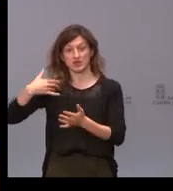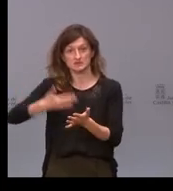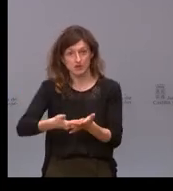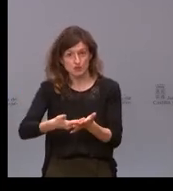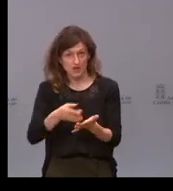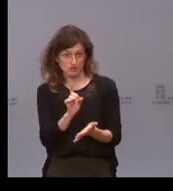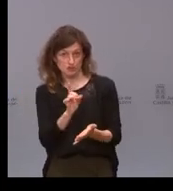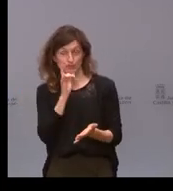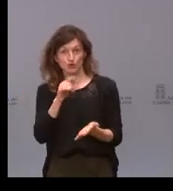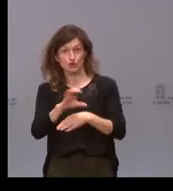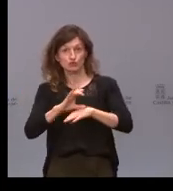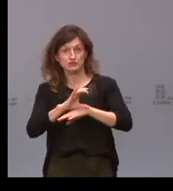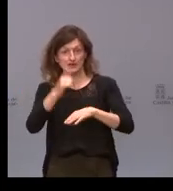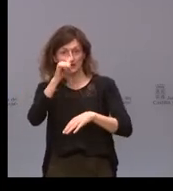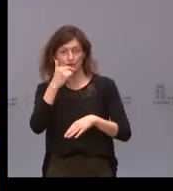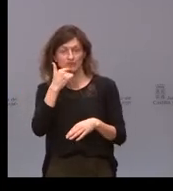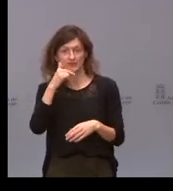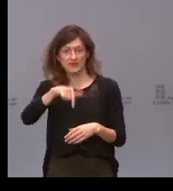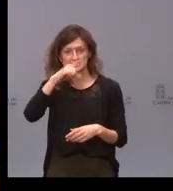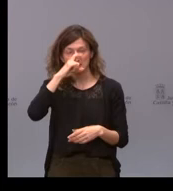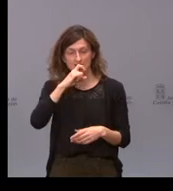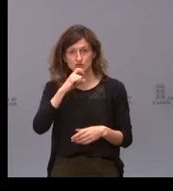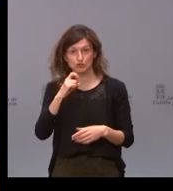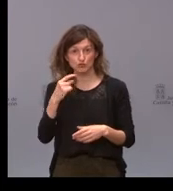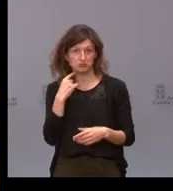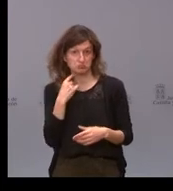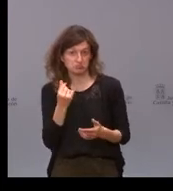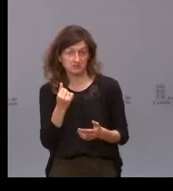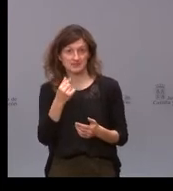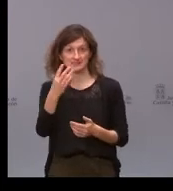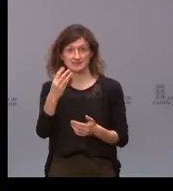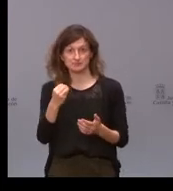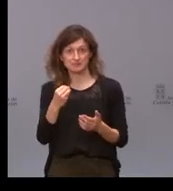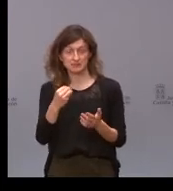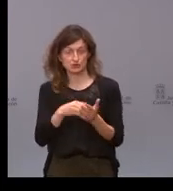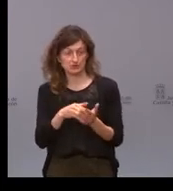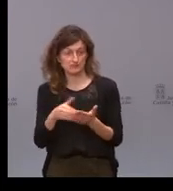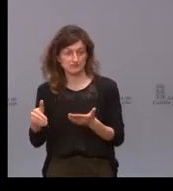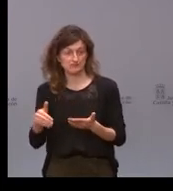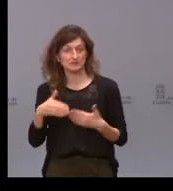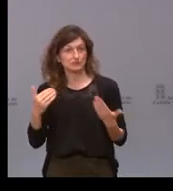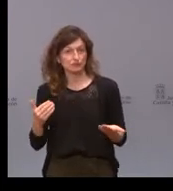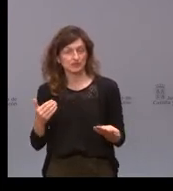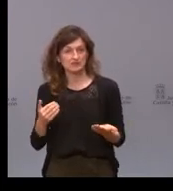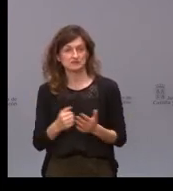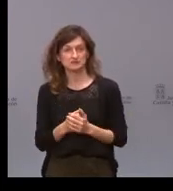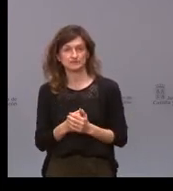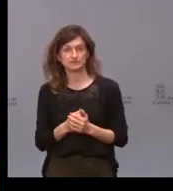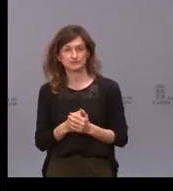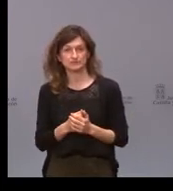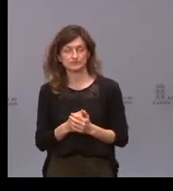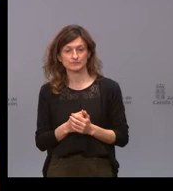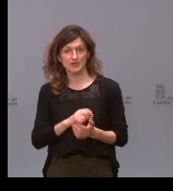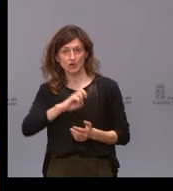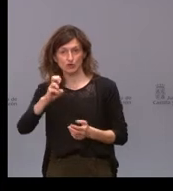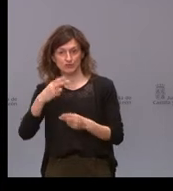que este año se recauda que se dejarían de recaudar 23 millones entonces por un lado es esa aclaración y por otra una pregunta